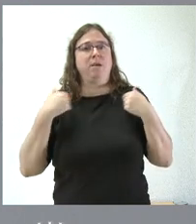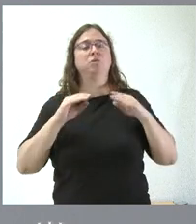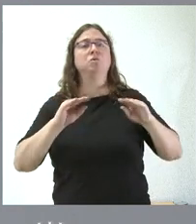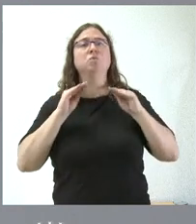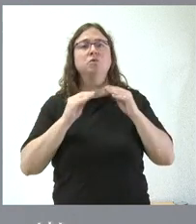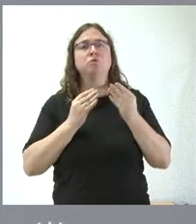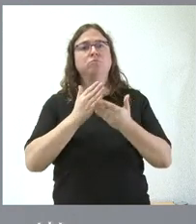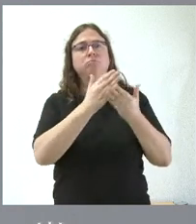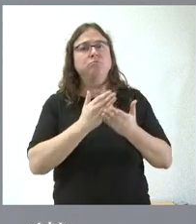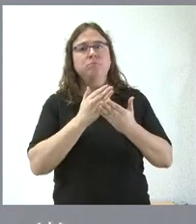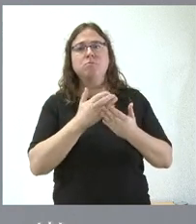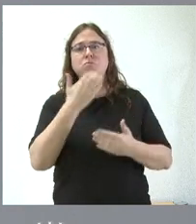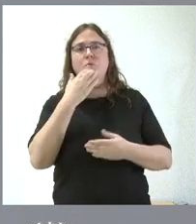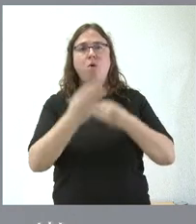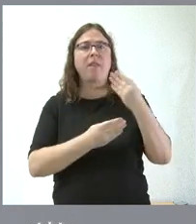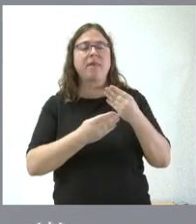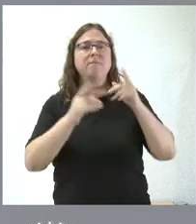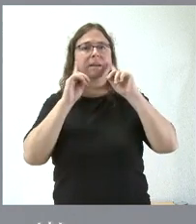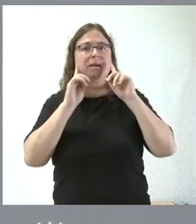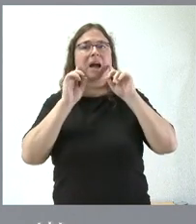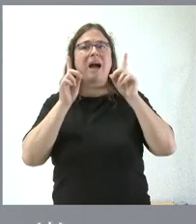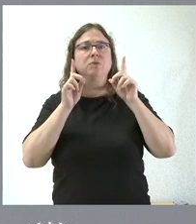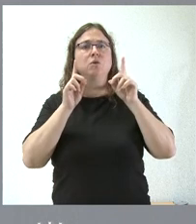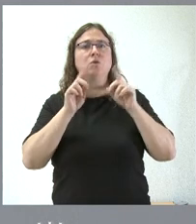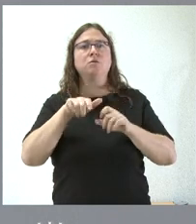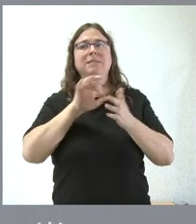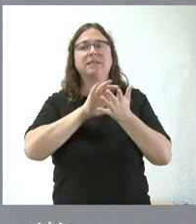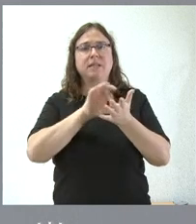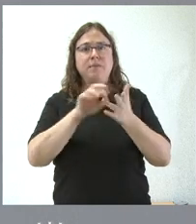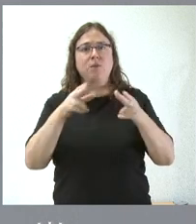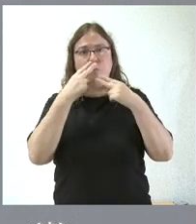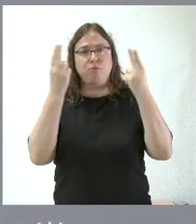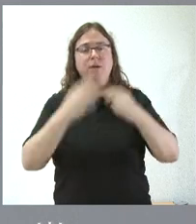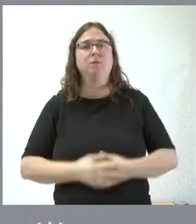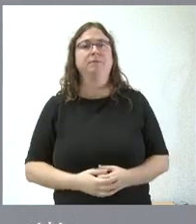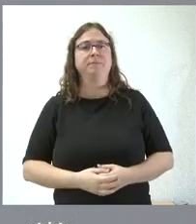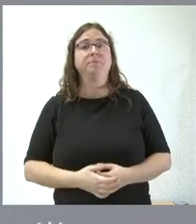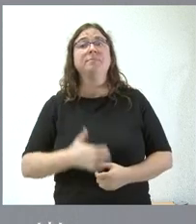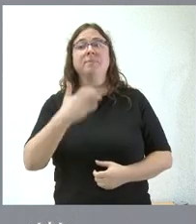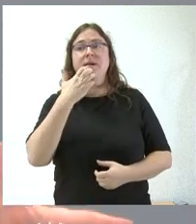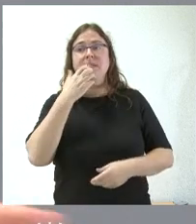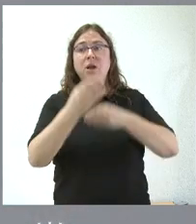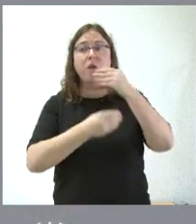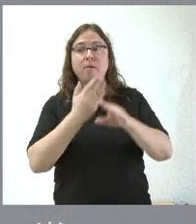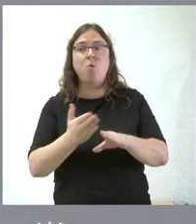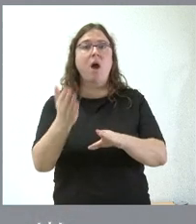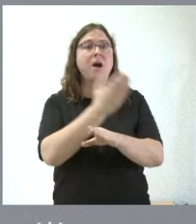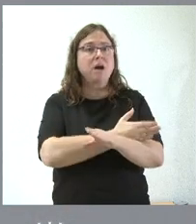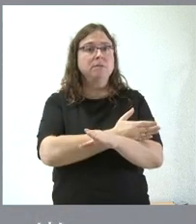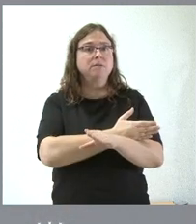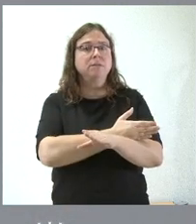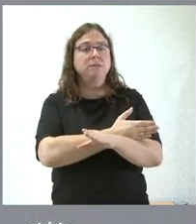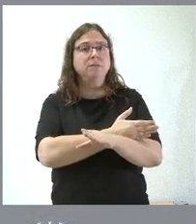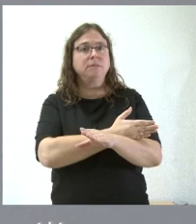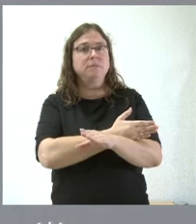hacer y que tendrán que hacer por tanto en su caso con los correspondientes servicios públicos si lo hubiéramos hecho con anticipación hubiéramos